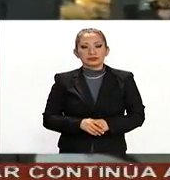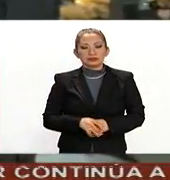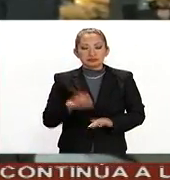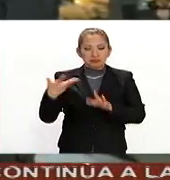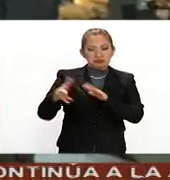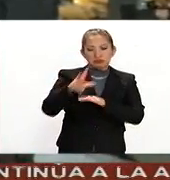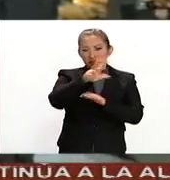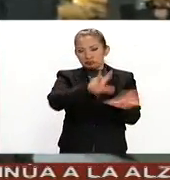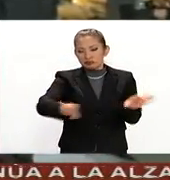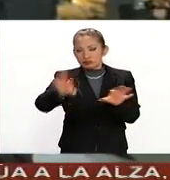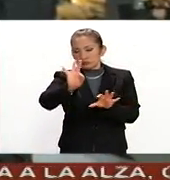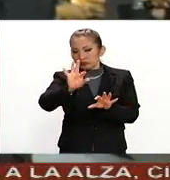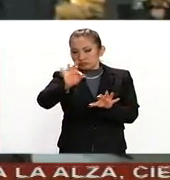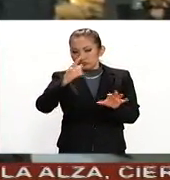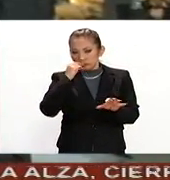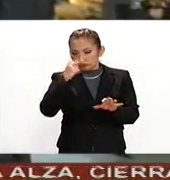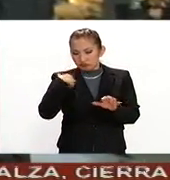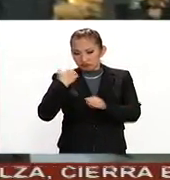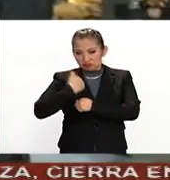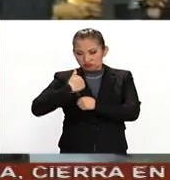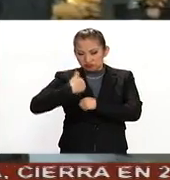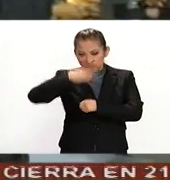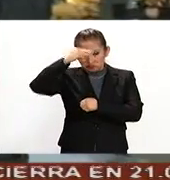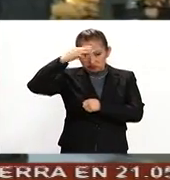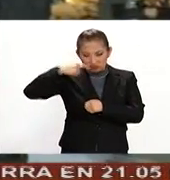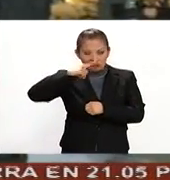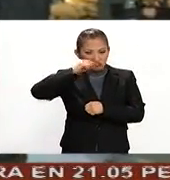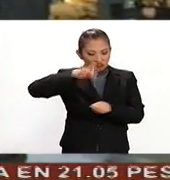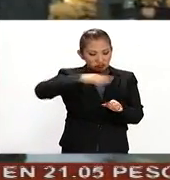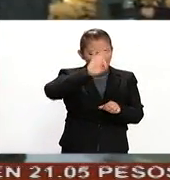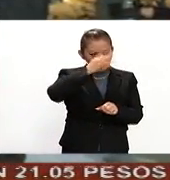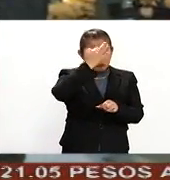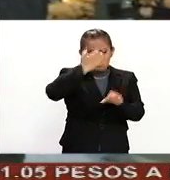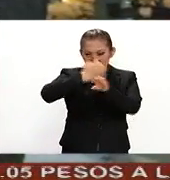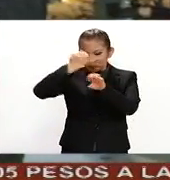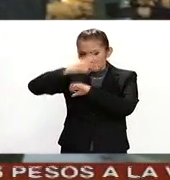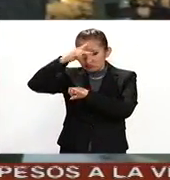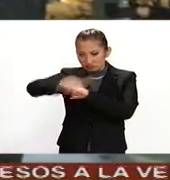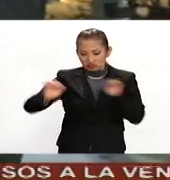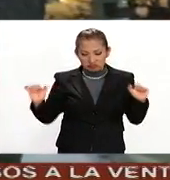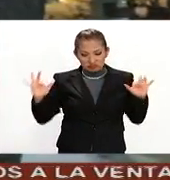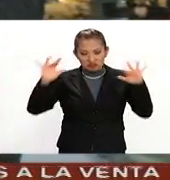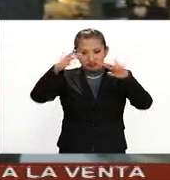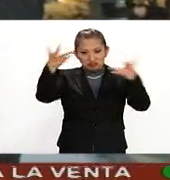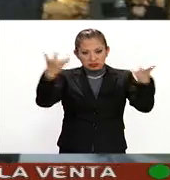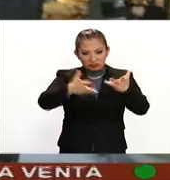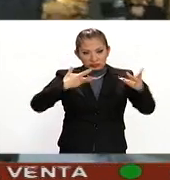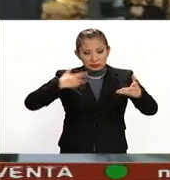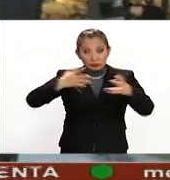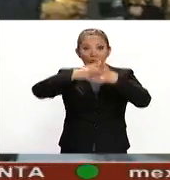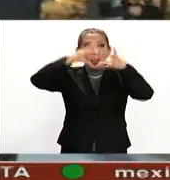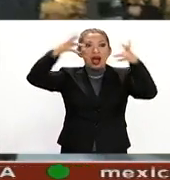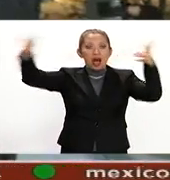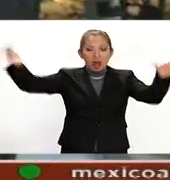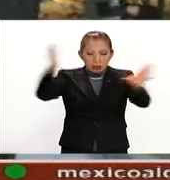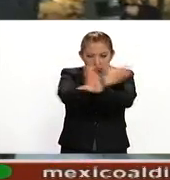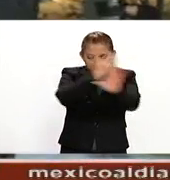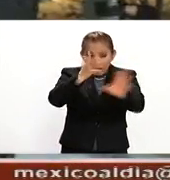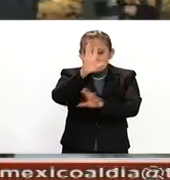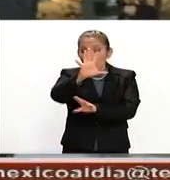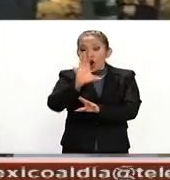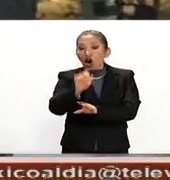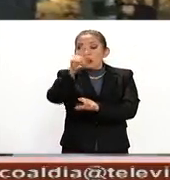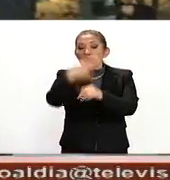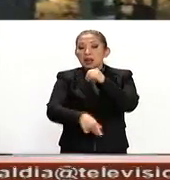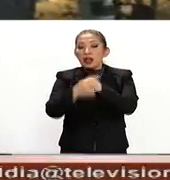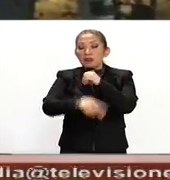Cerca de 840 elementos del Ejército, la Marina y Policías Federal y del Estado de México realizaron un mega operativo en 5 colonias de